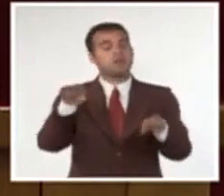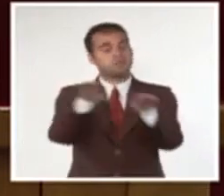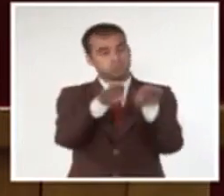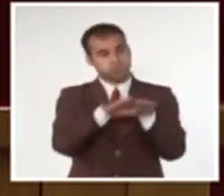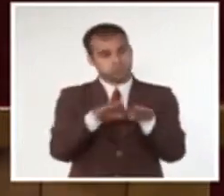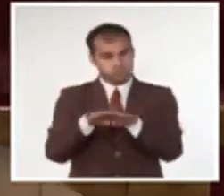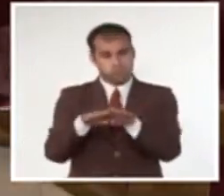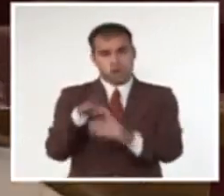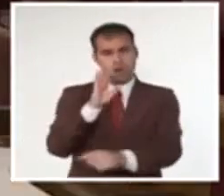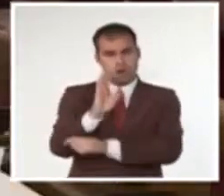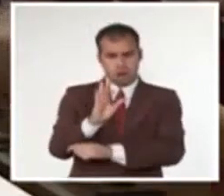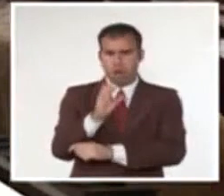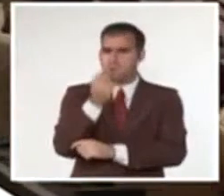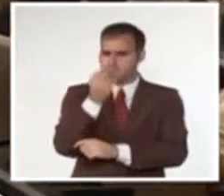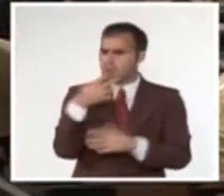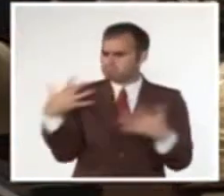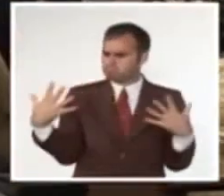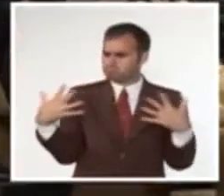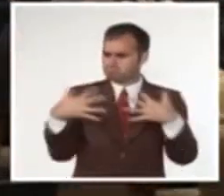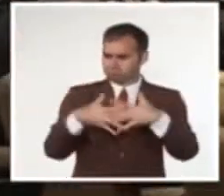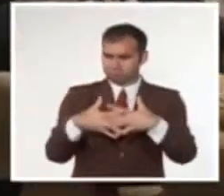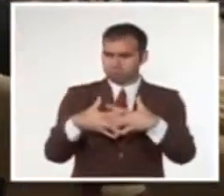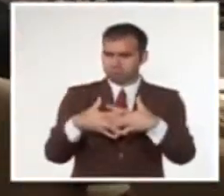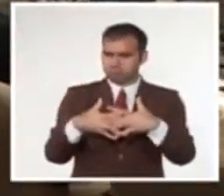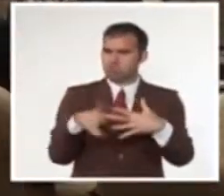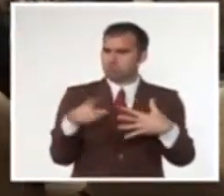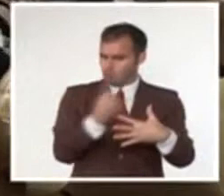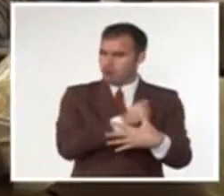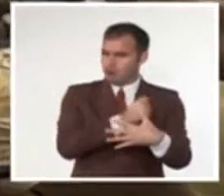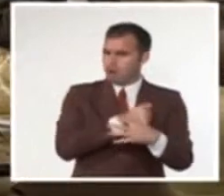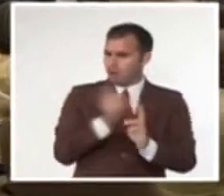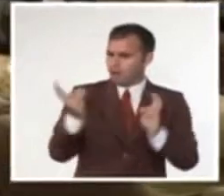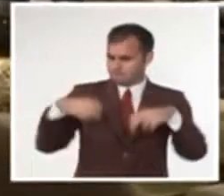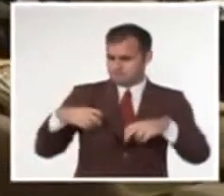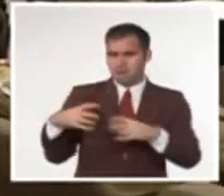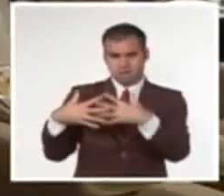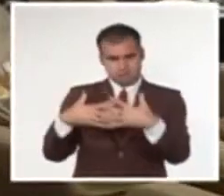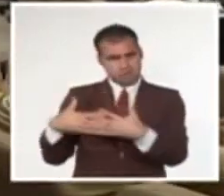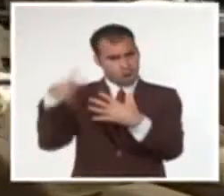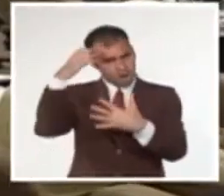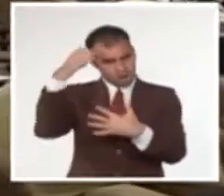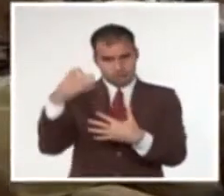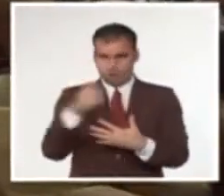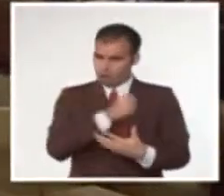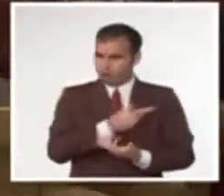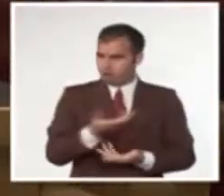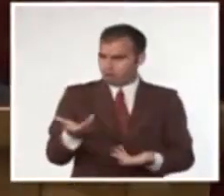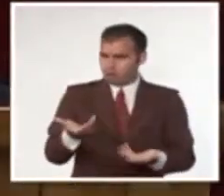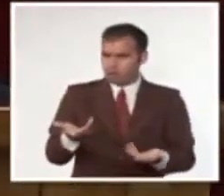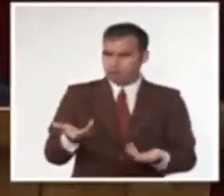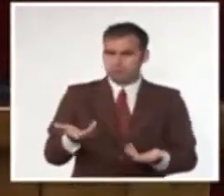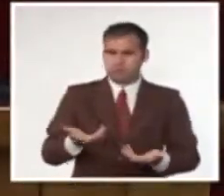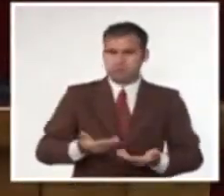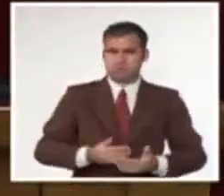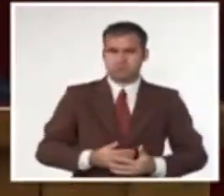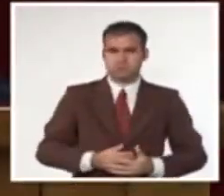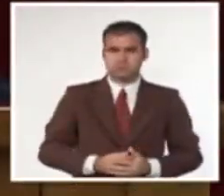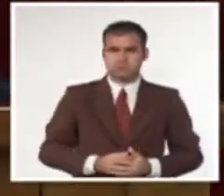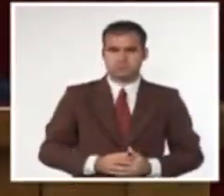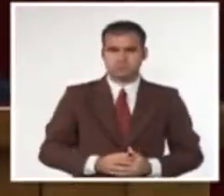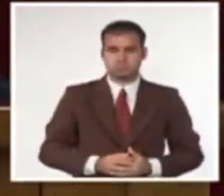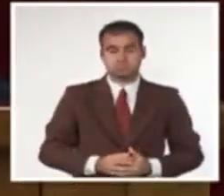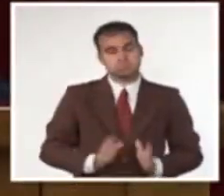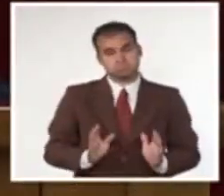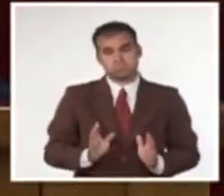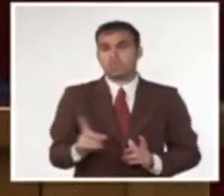mutuo una relación constructiva con el gobierno de los Estados Unidos. Entretanto, facilitamos y promovemos